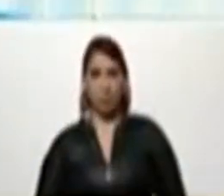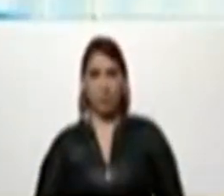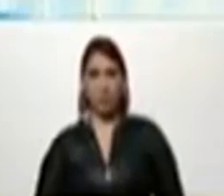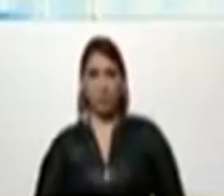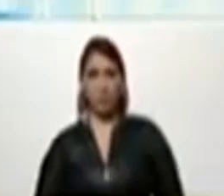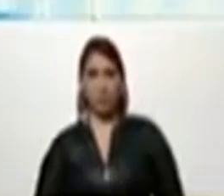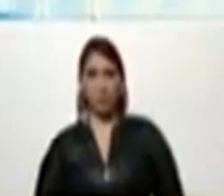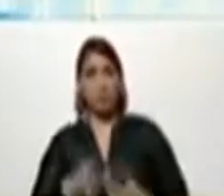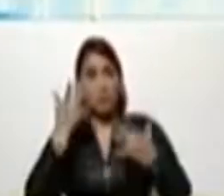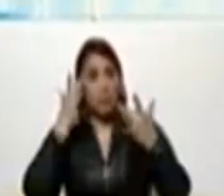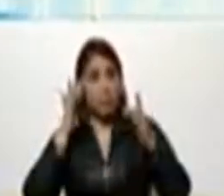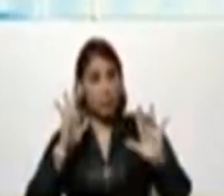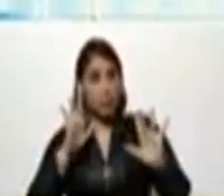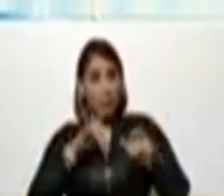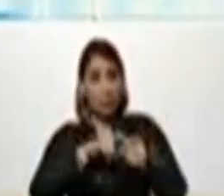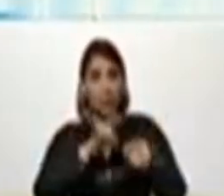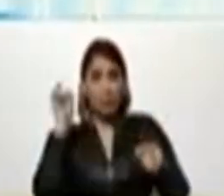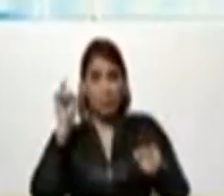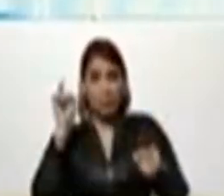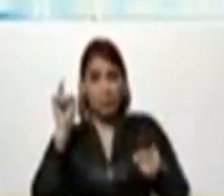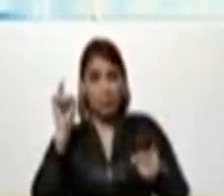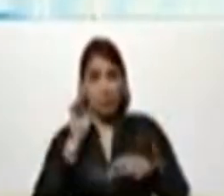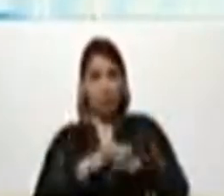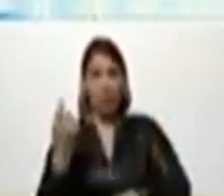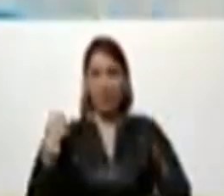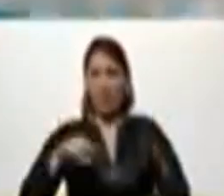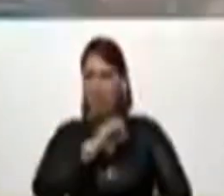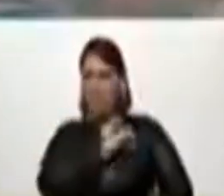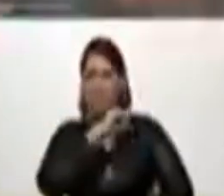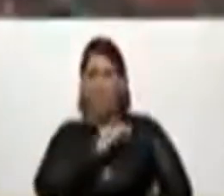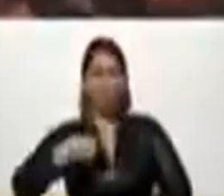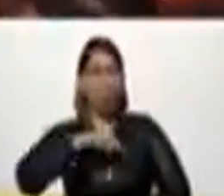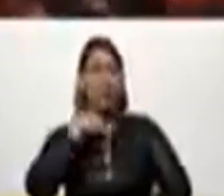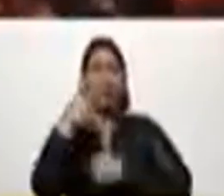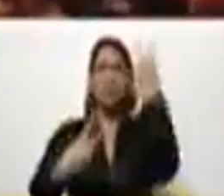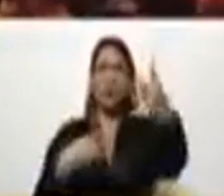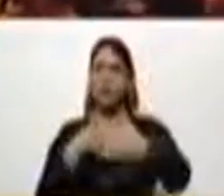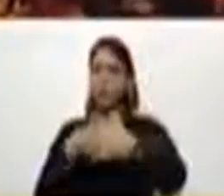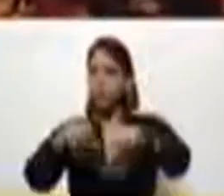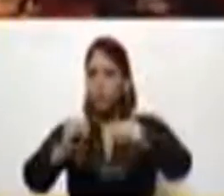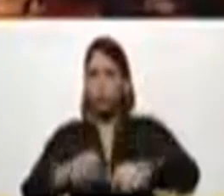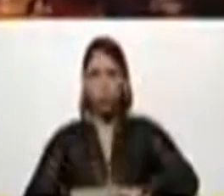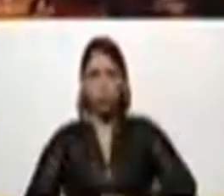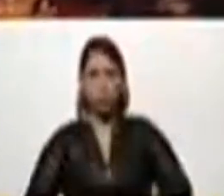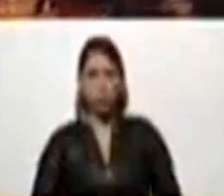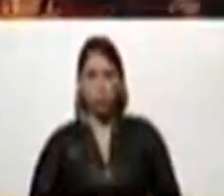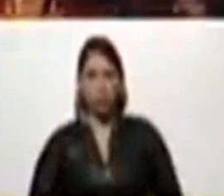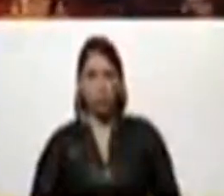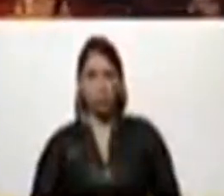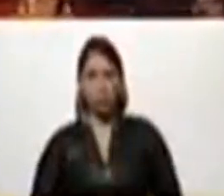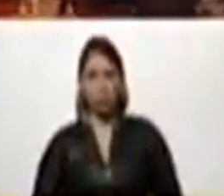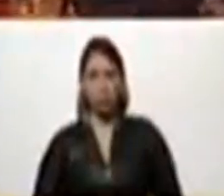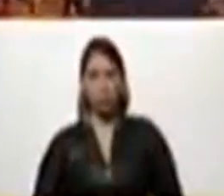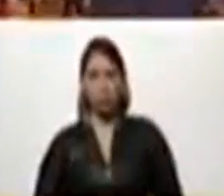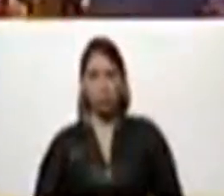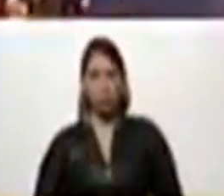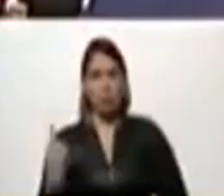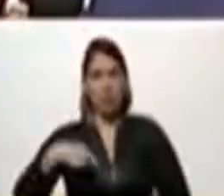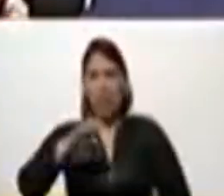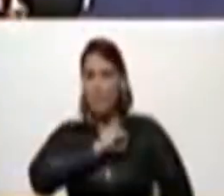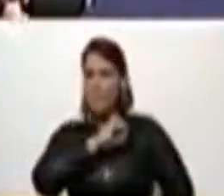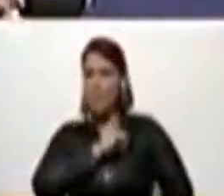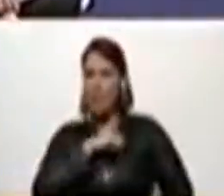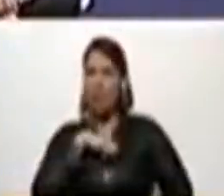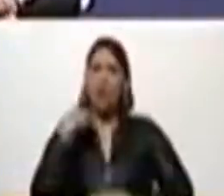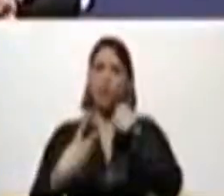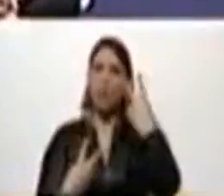estamos preparados para diálogos de más alto nivel para relaciones de respeto. La toma de postura de Washington llegó solo unas horas antes de a que hoy se